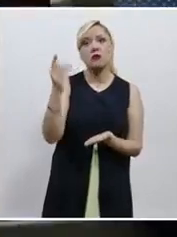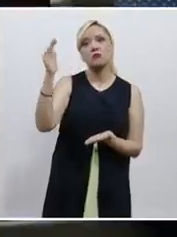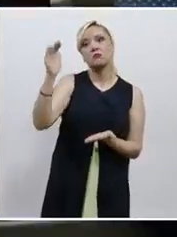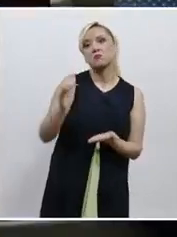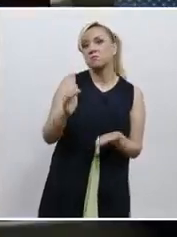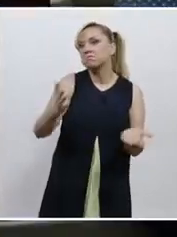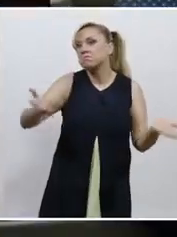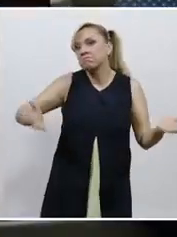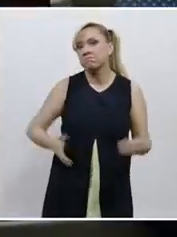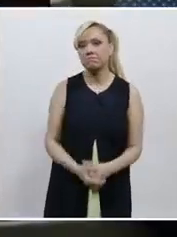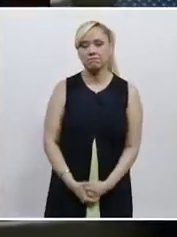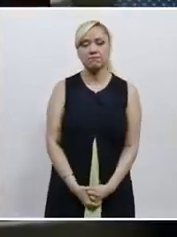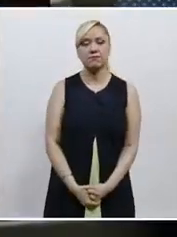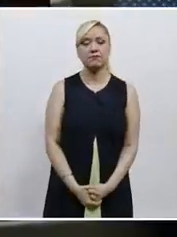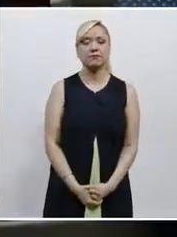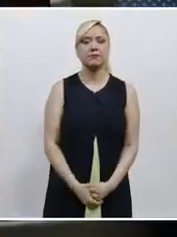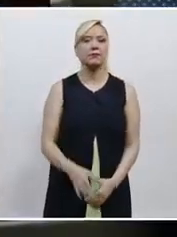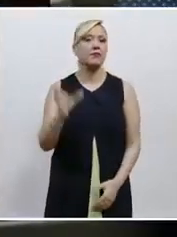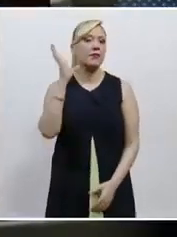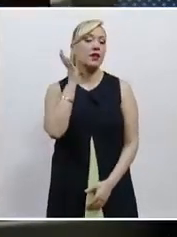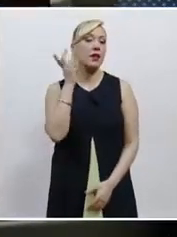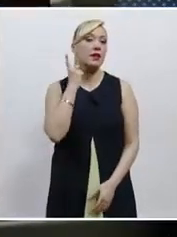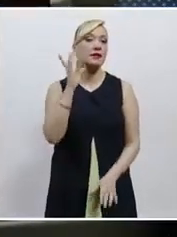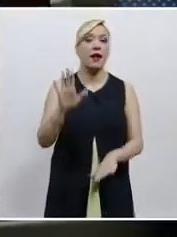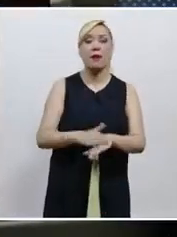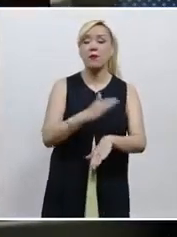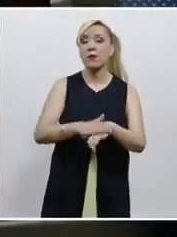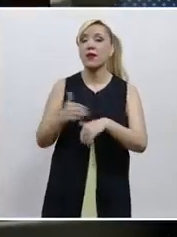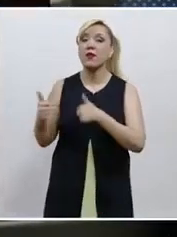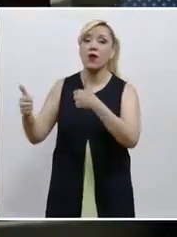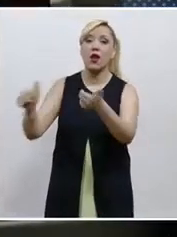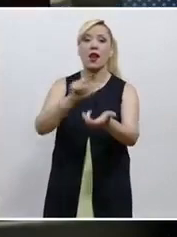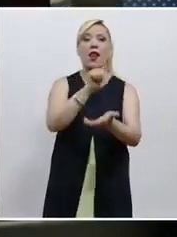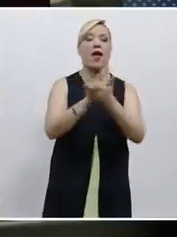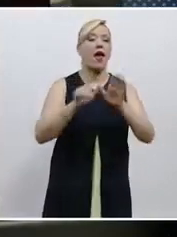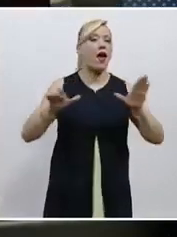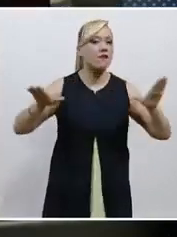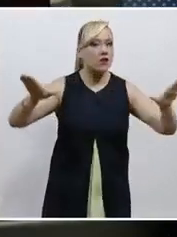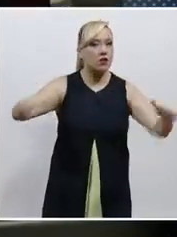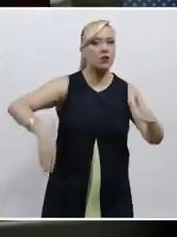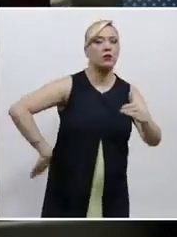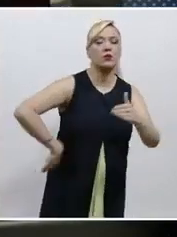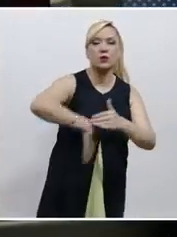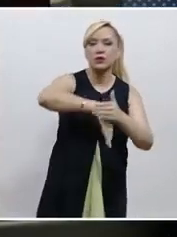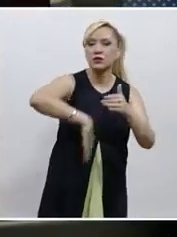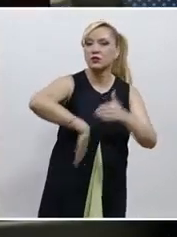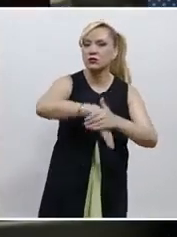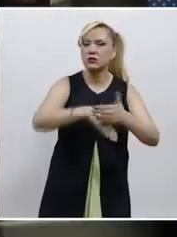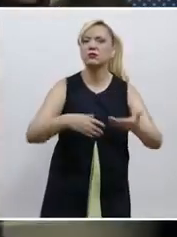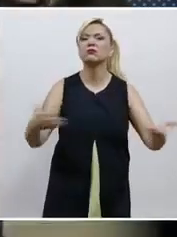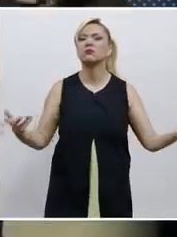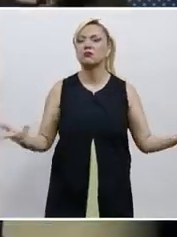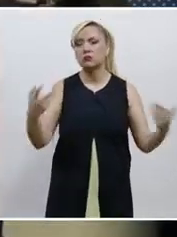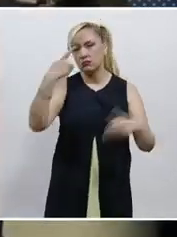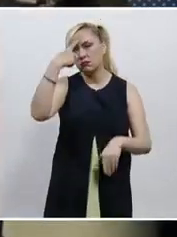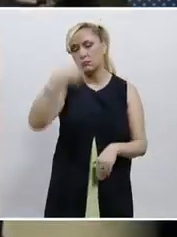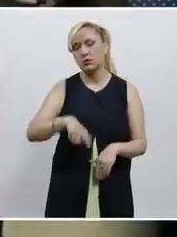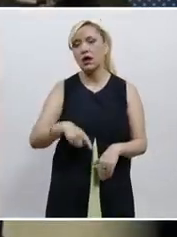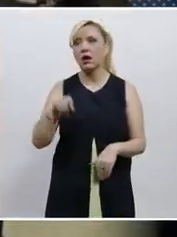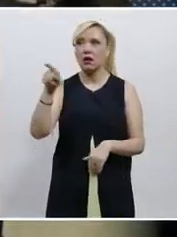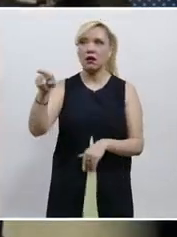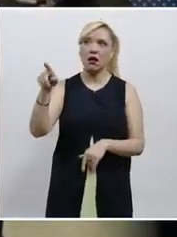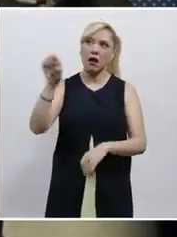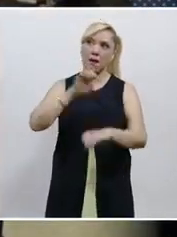Por mayoría de votos, la Cámara de Diputados aprobó reformas a las leyes de aviación civil y de aeropuertos, que contemplan la creación de una empresa de